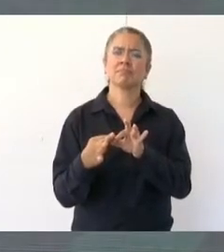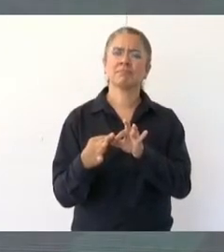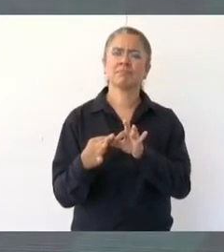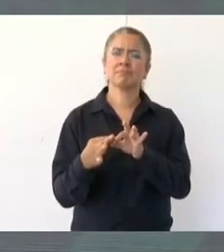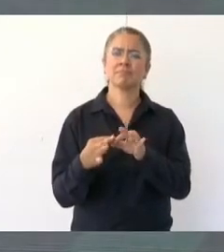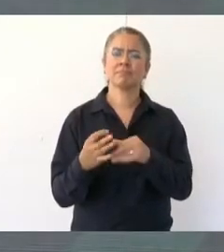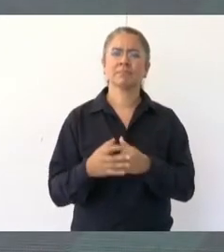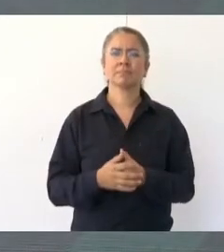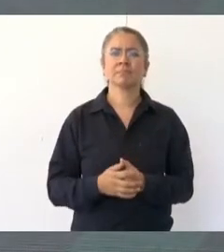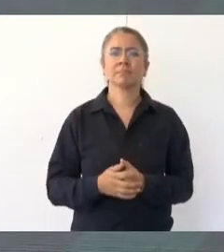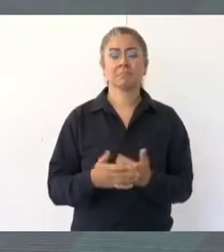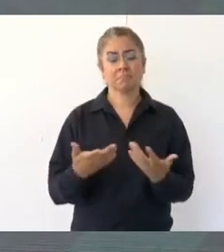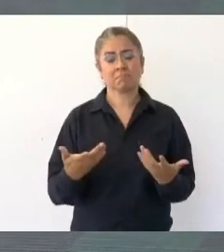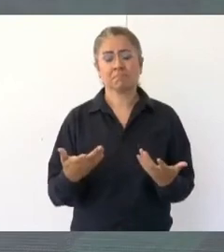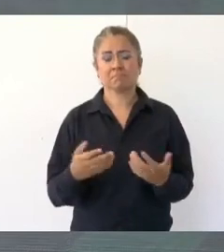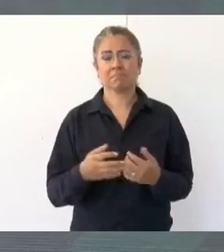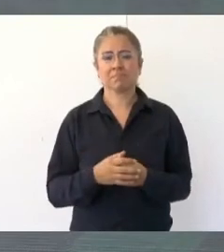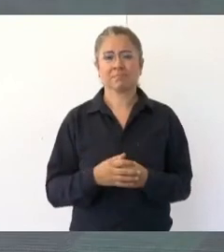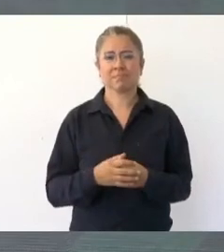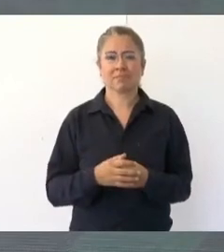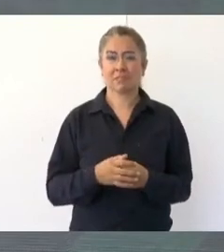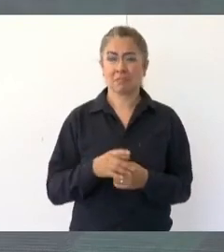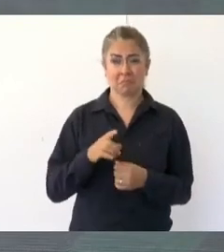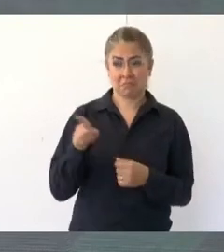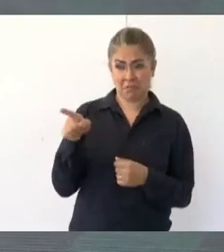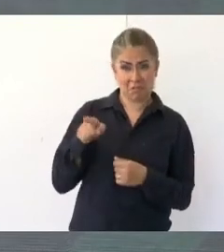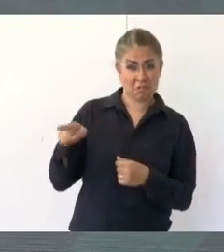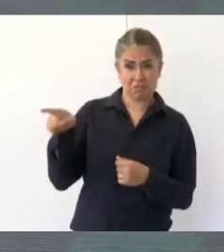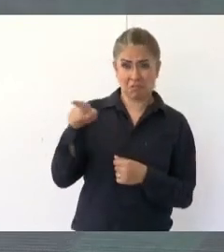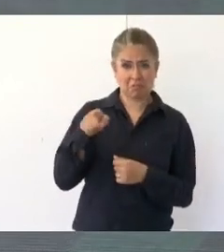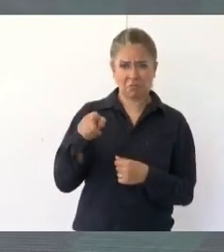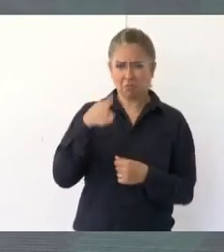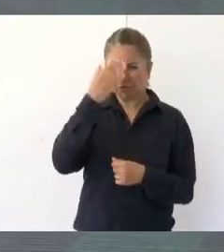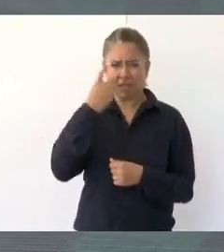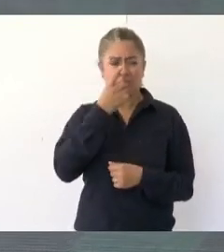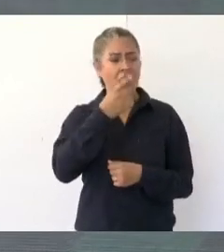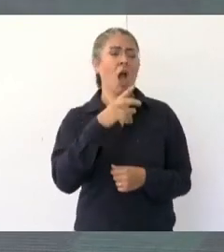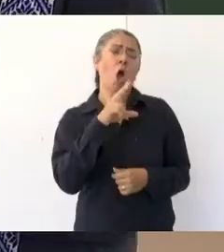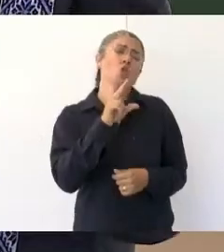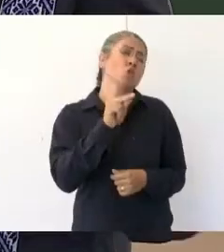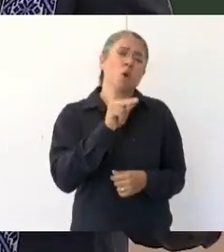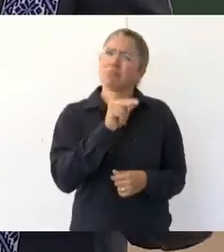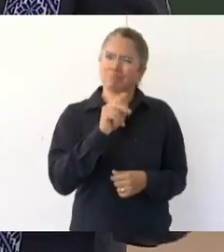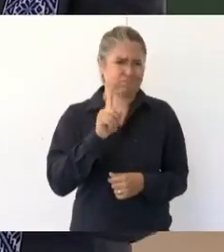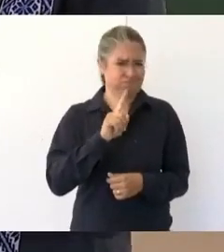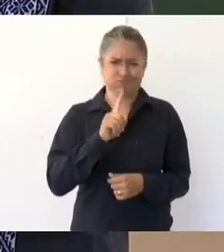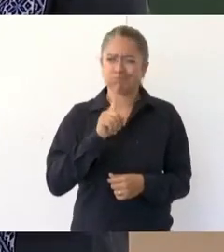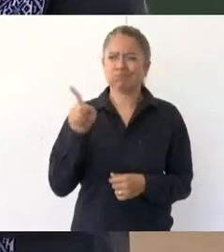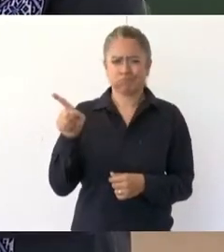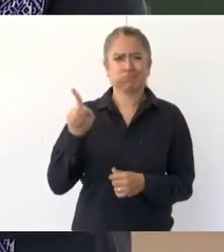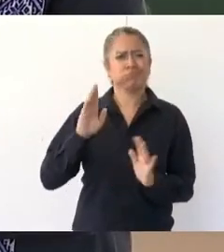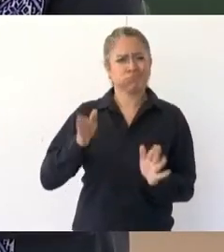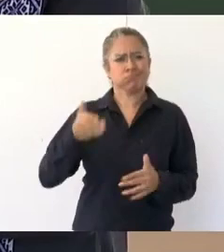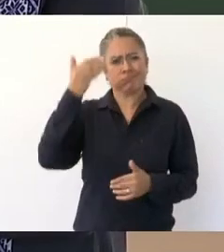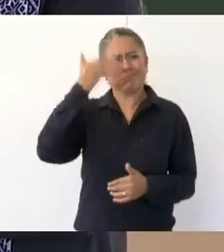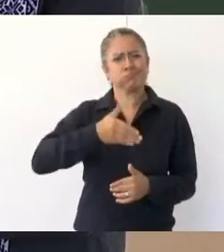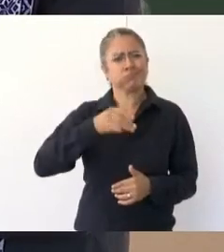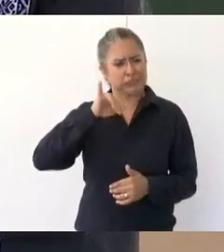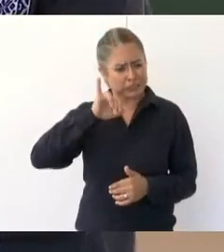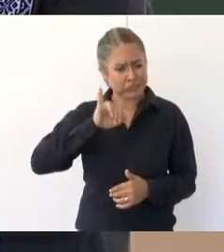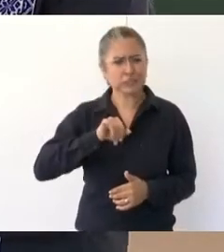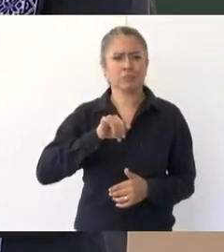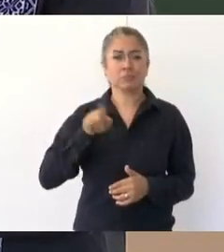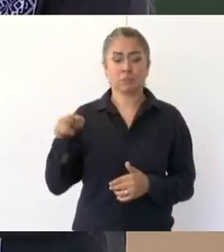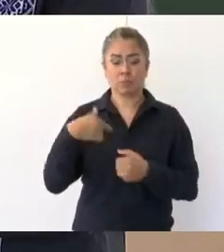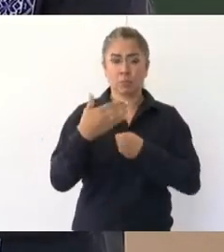y no saben decir que no. Ya tienen la instrucción que